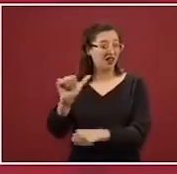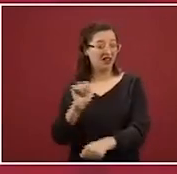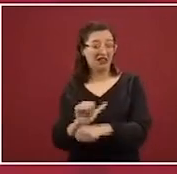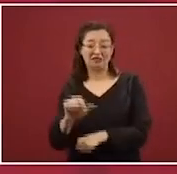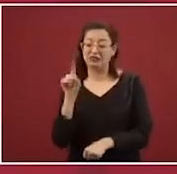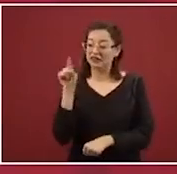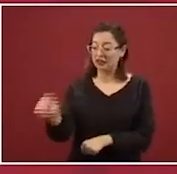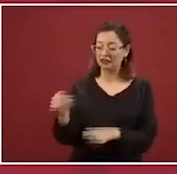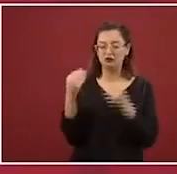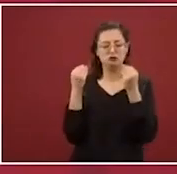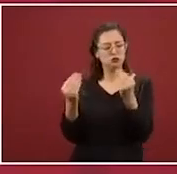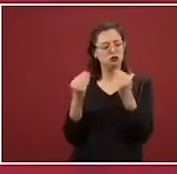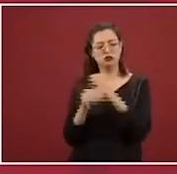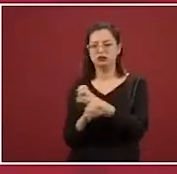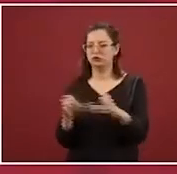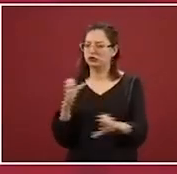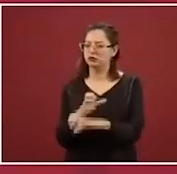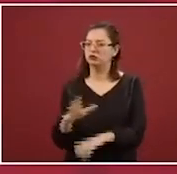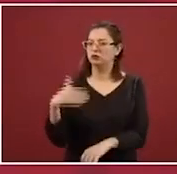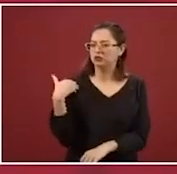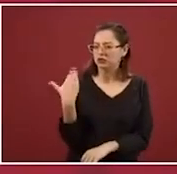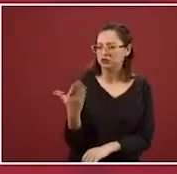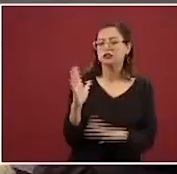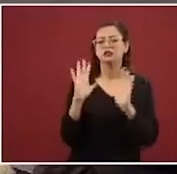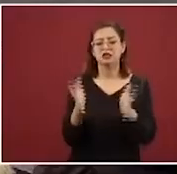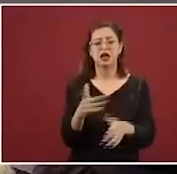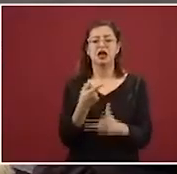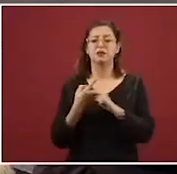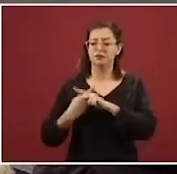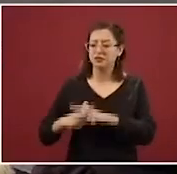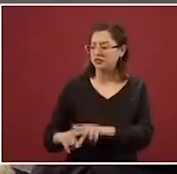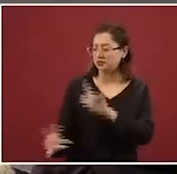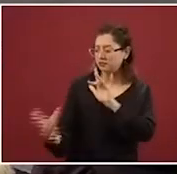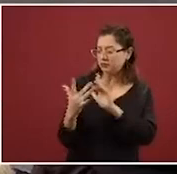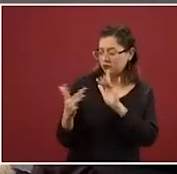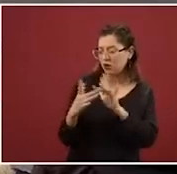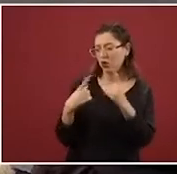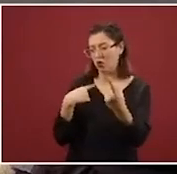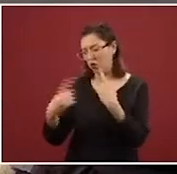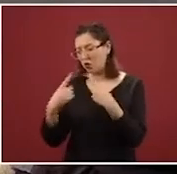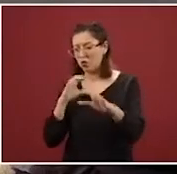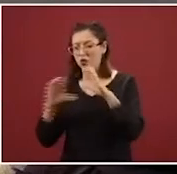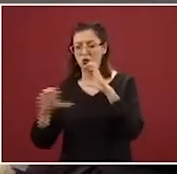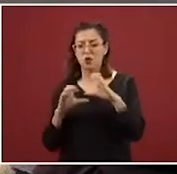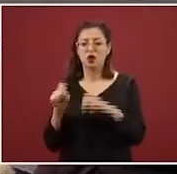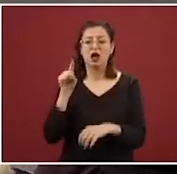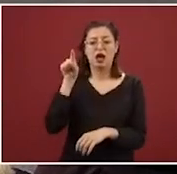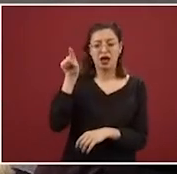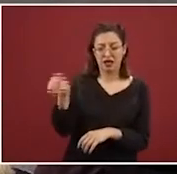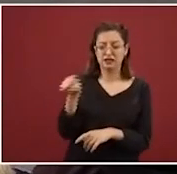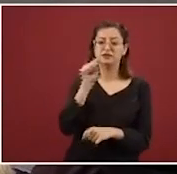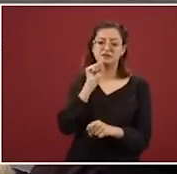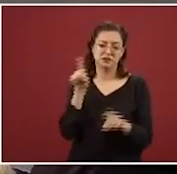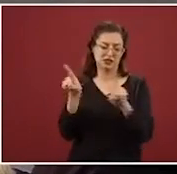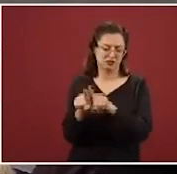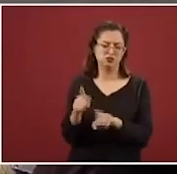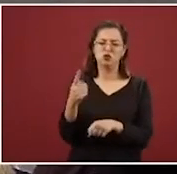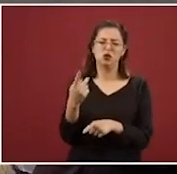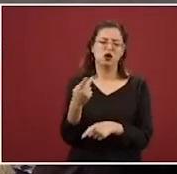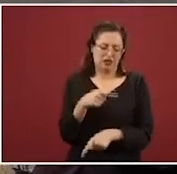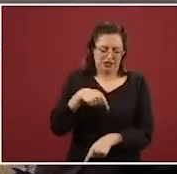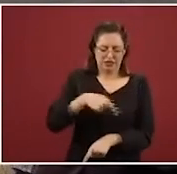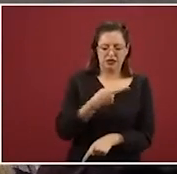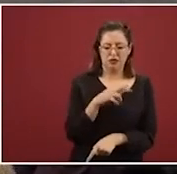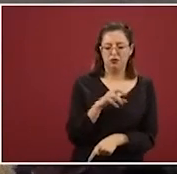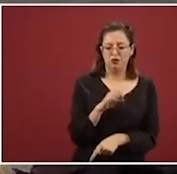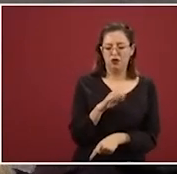productos milagro y hay una buena comunicación con nuestro homólogo, la Agencia de Protección de los Consumidores